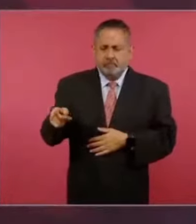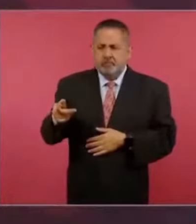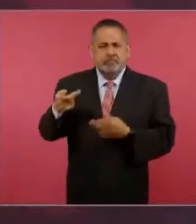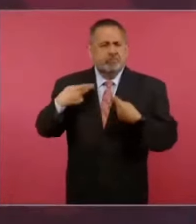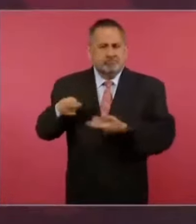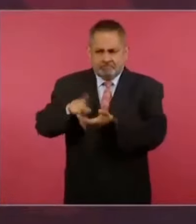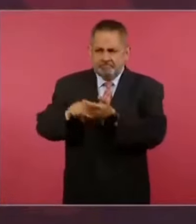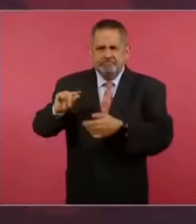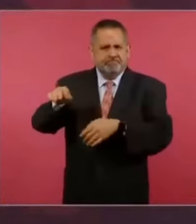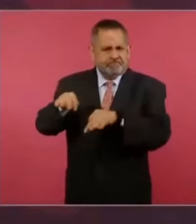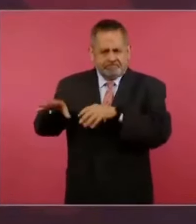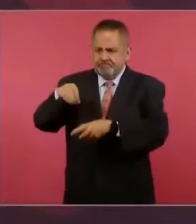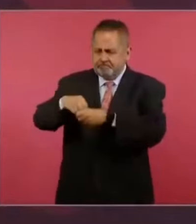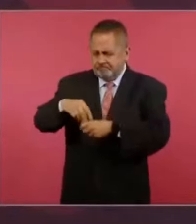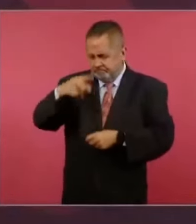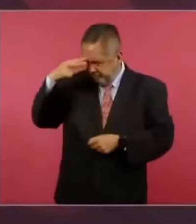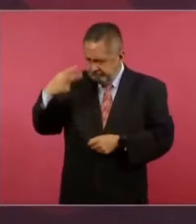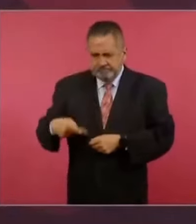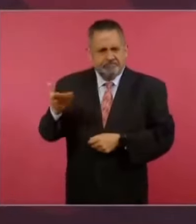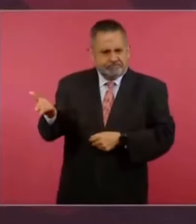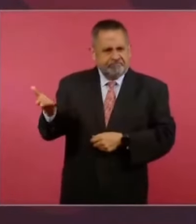público,